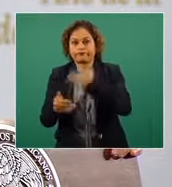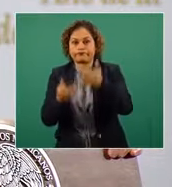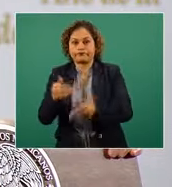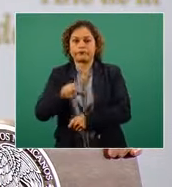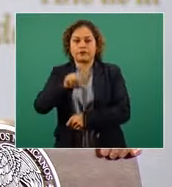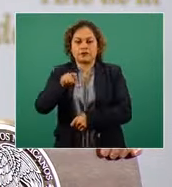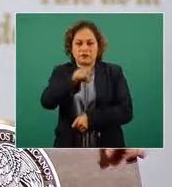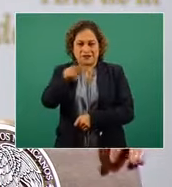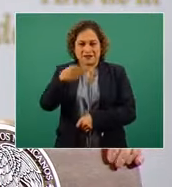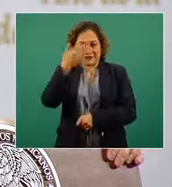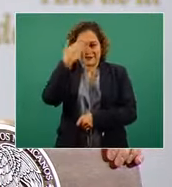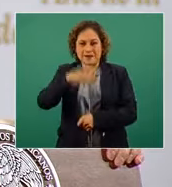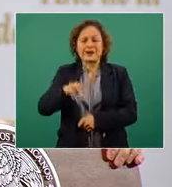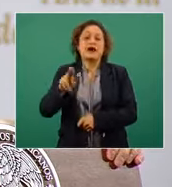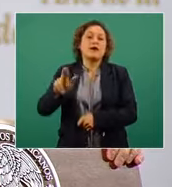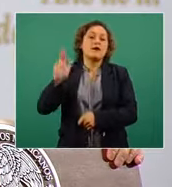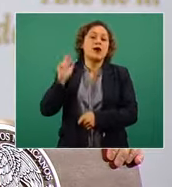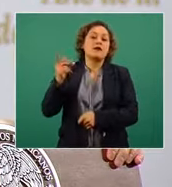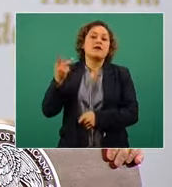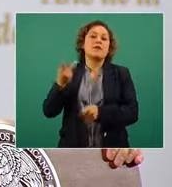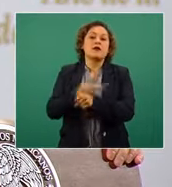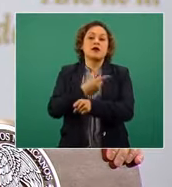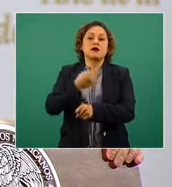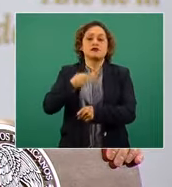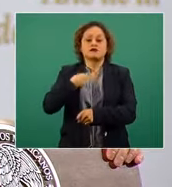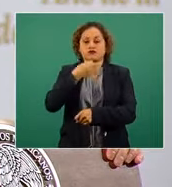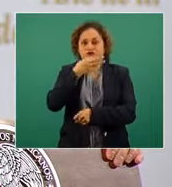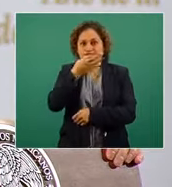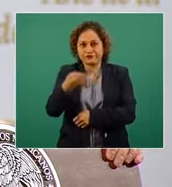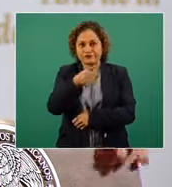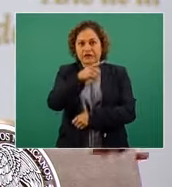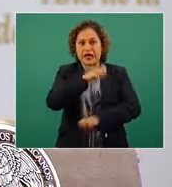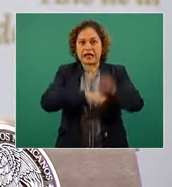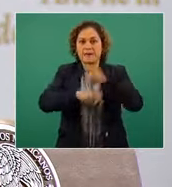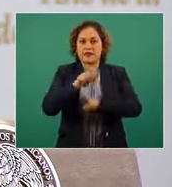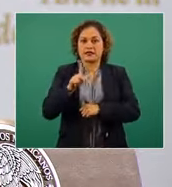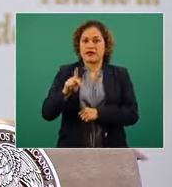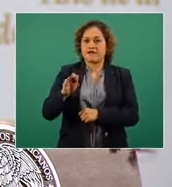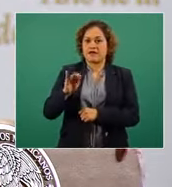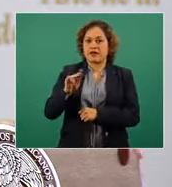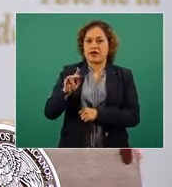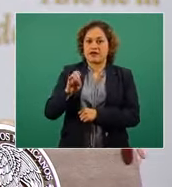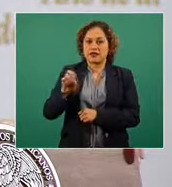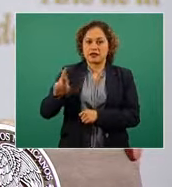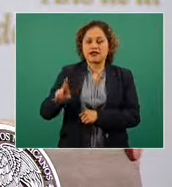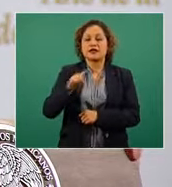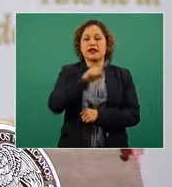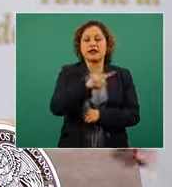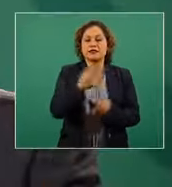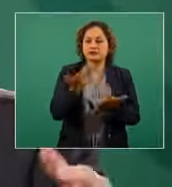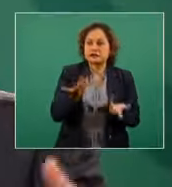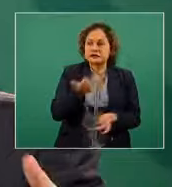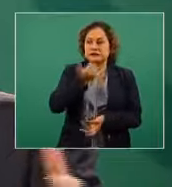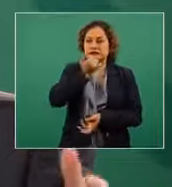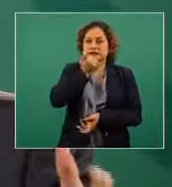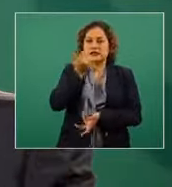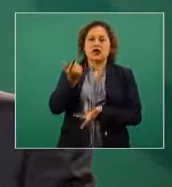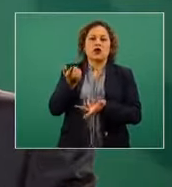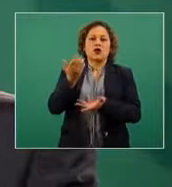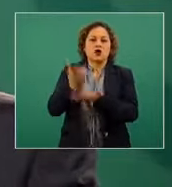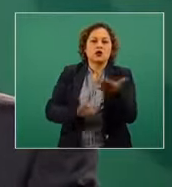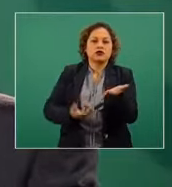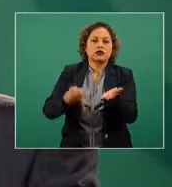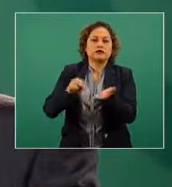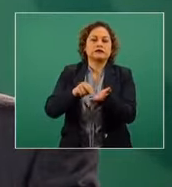comunicación de Pfizer de que desafortunadamente no se podría cumplir lo que solicitó el presidente López Obrador en la medida en que